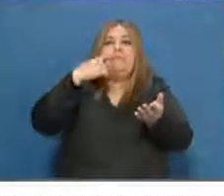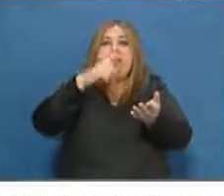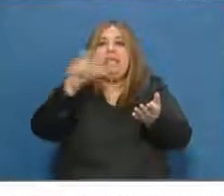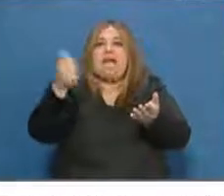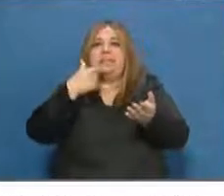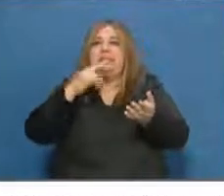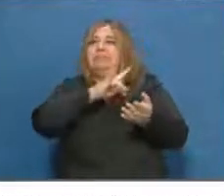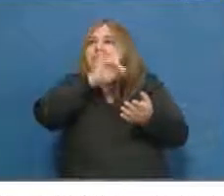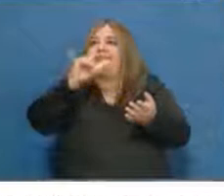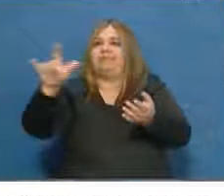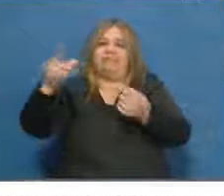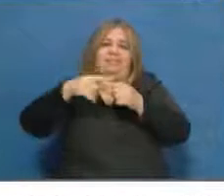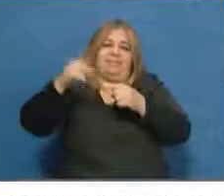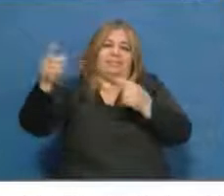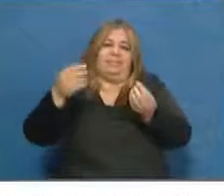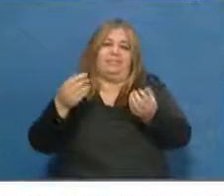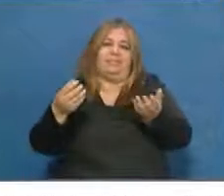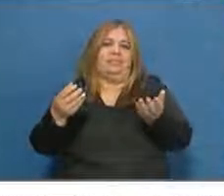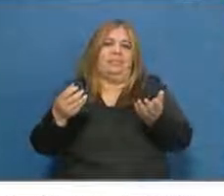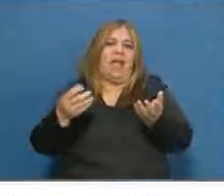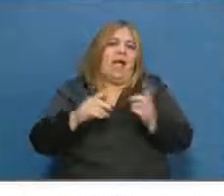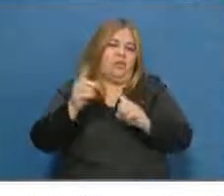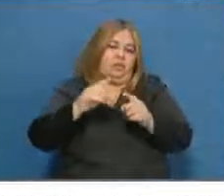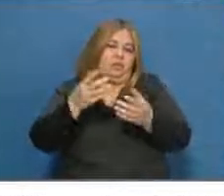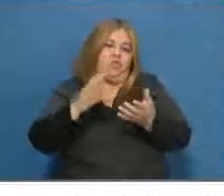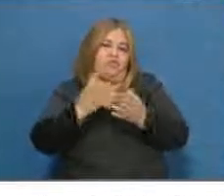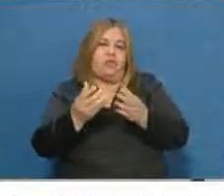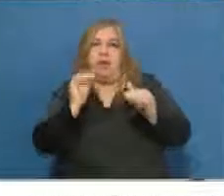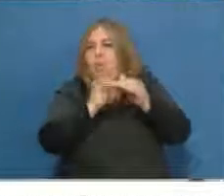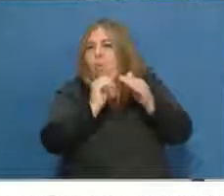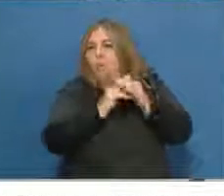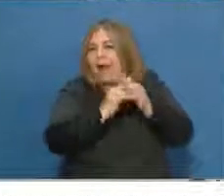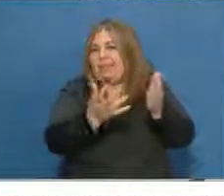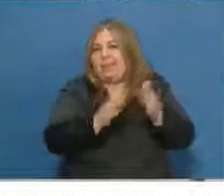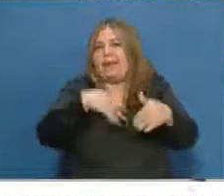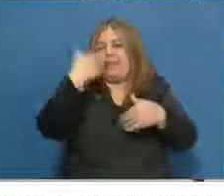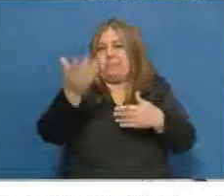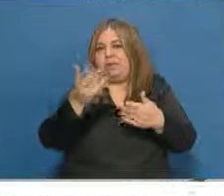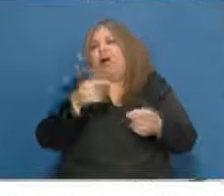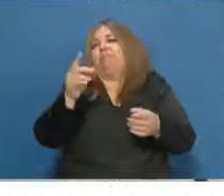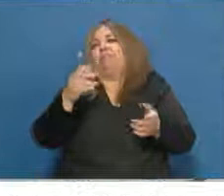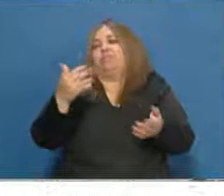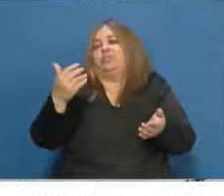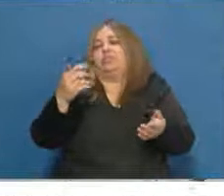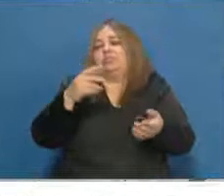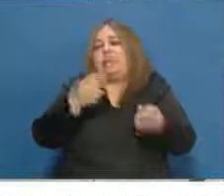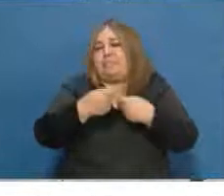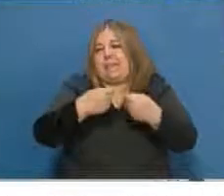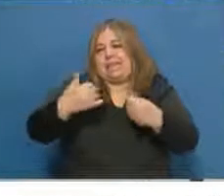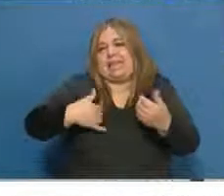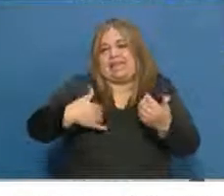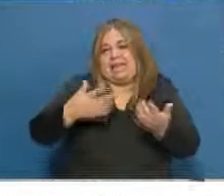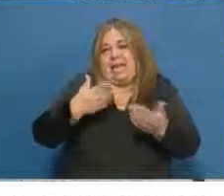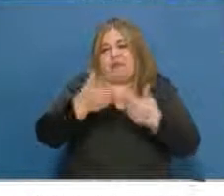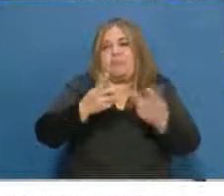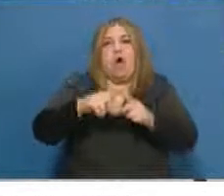la modalidad Aerolíneas Plus, que tiene Aerolíneas Argentinas, para hablar de esta aerolínea, que es la nacional. Hay otras que también están en las mismas